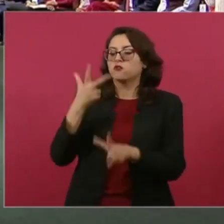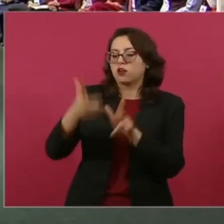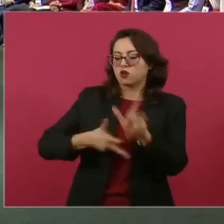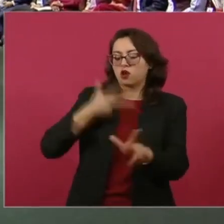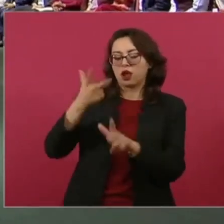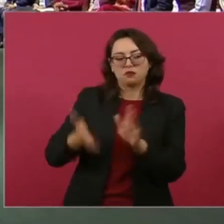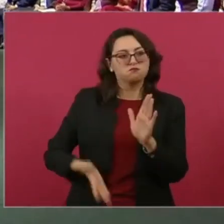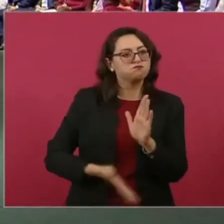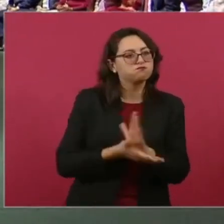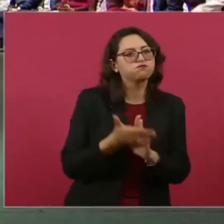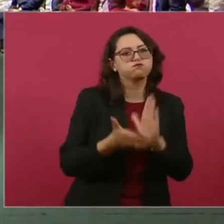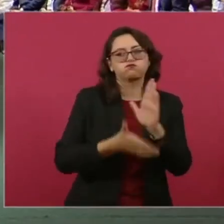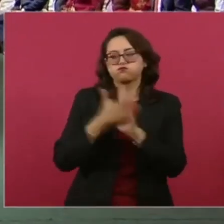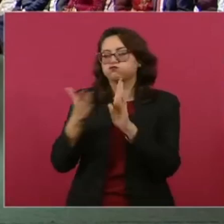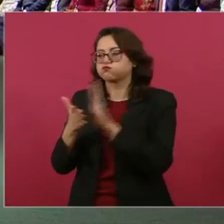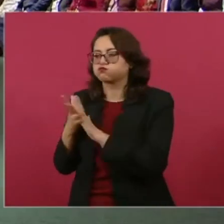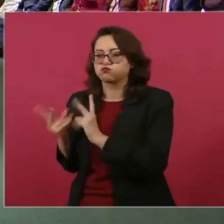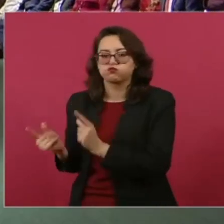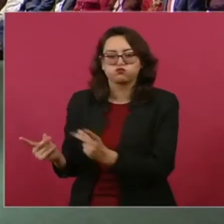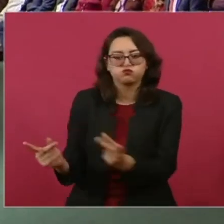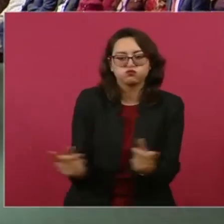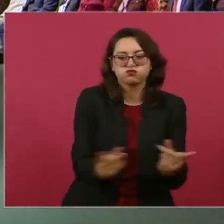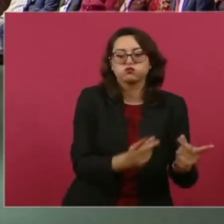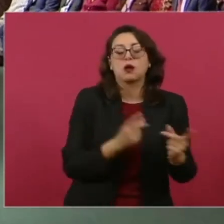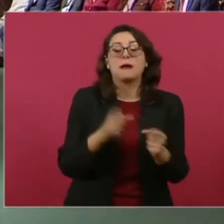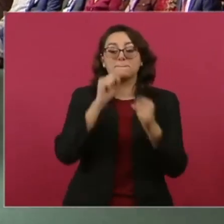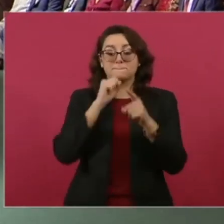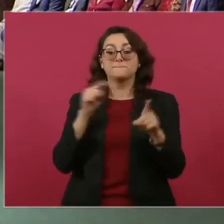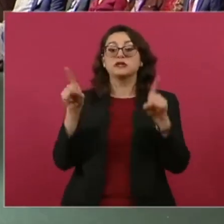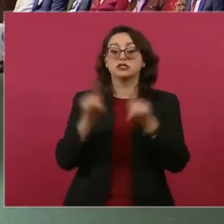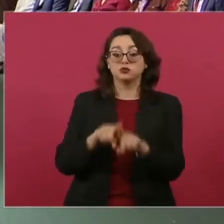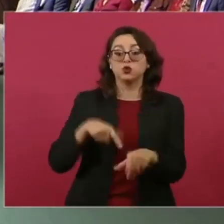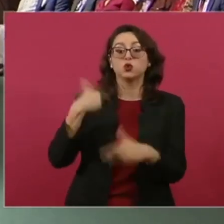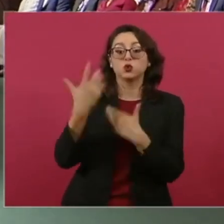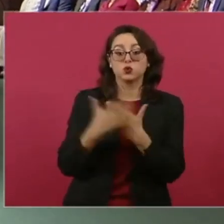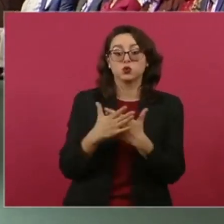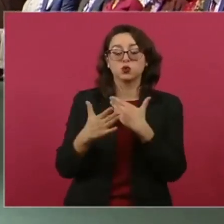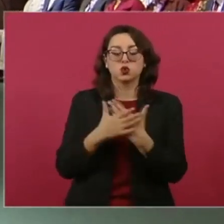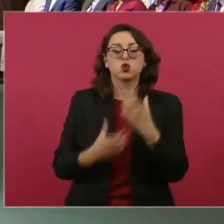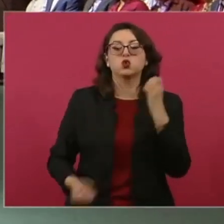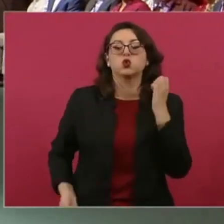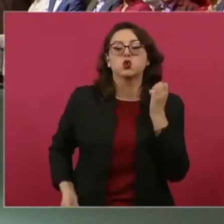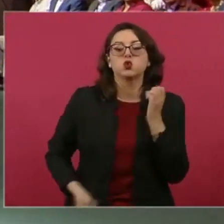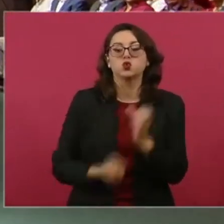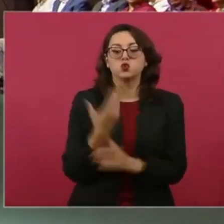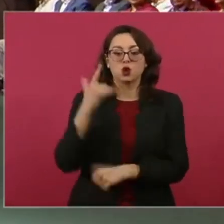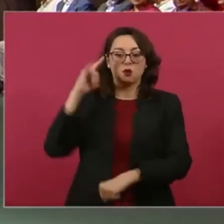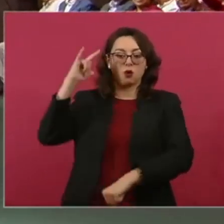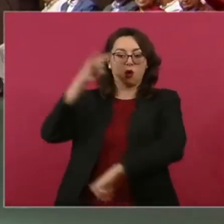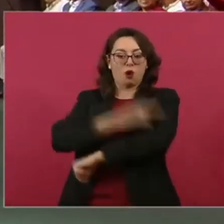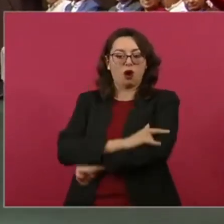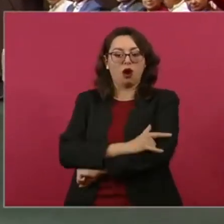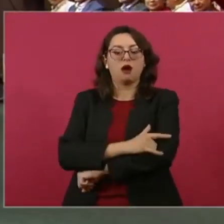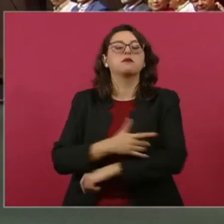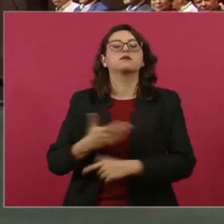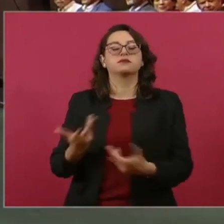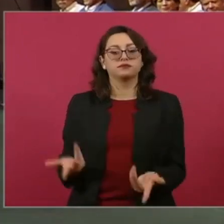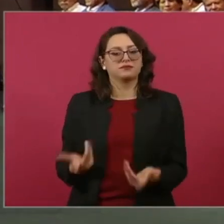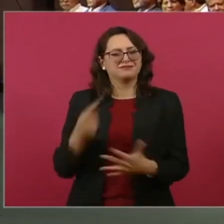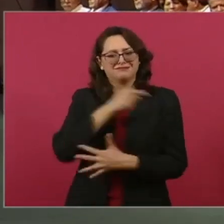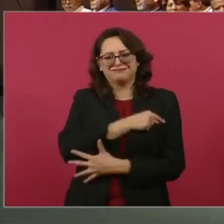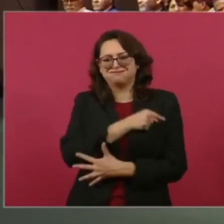así como en la próxima operación de una nueva línea aérea. En